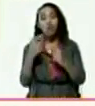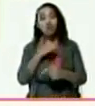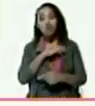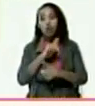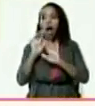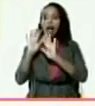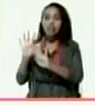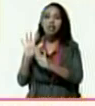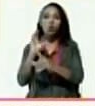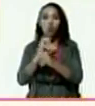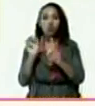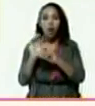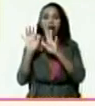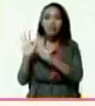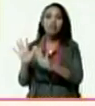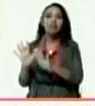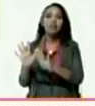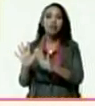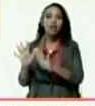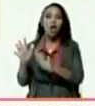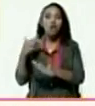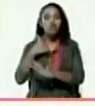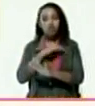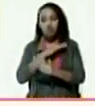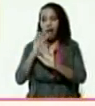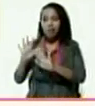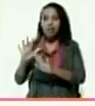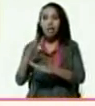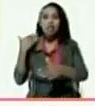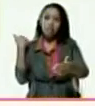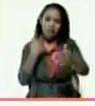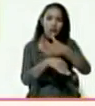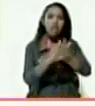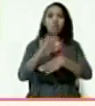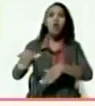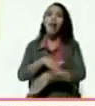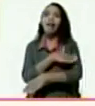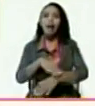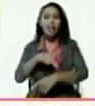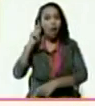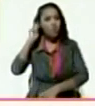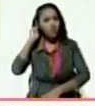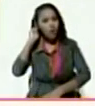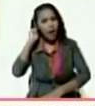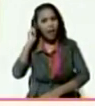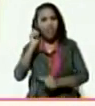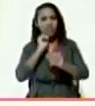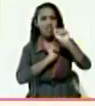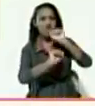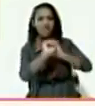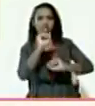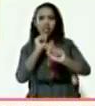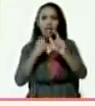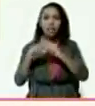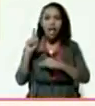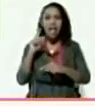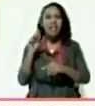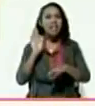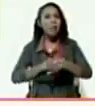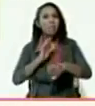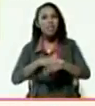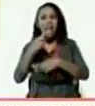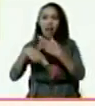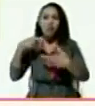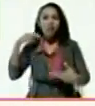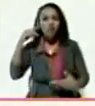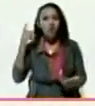¿ves? Nosotros somos así. Salimos a la calle, las mujeres en vanguardia. ¿Qué sería de la revolución bolivariana si no tuvieran